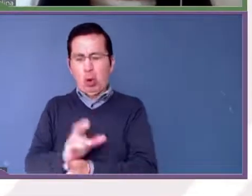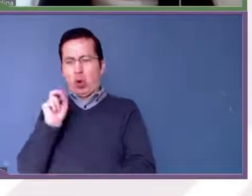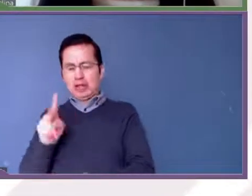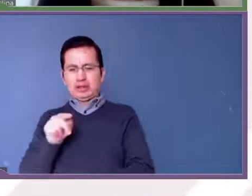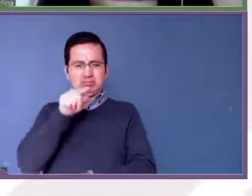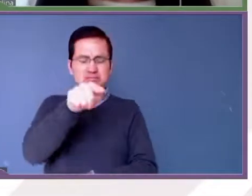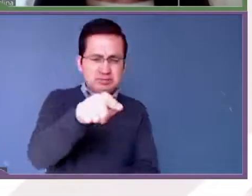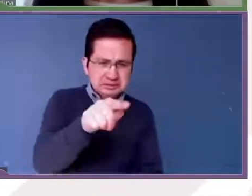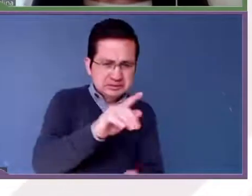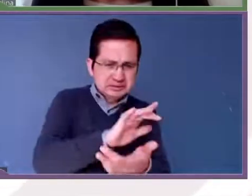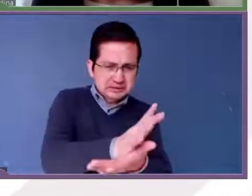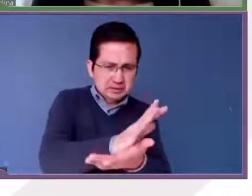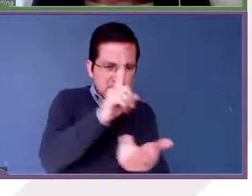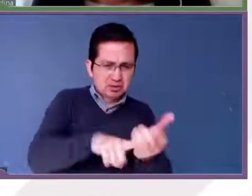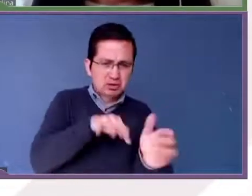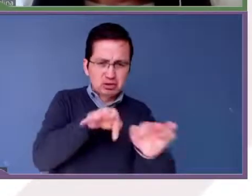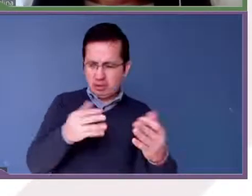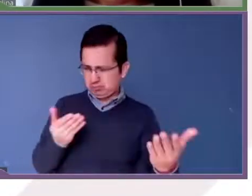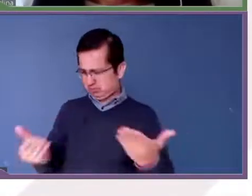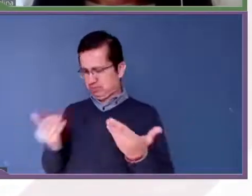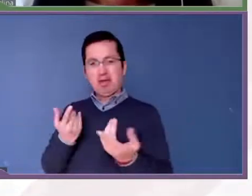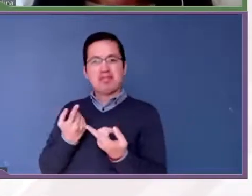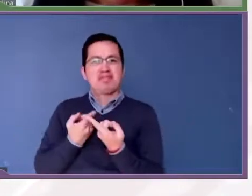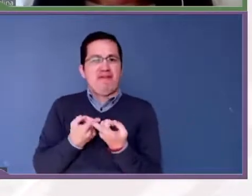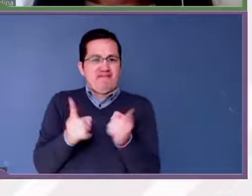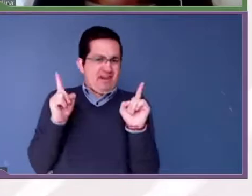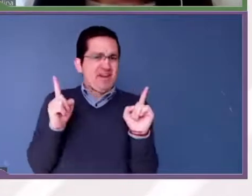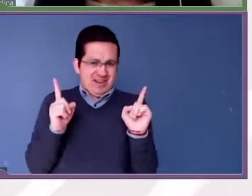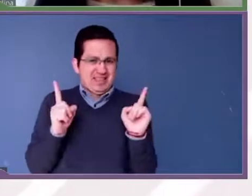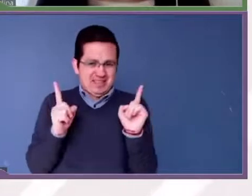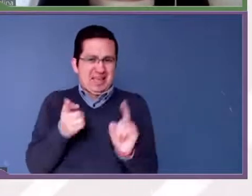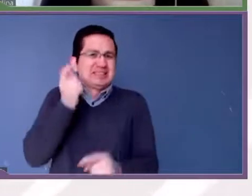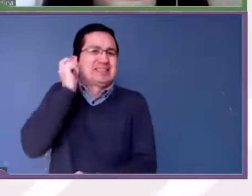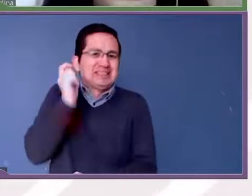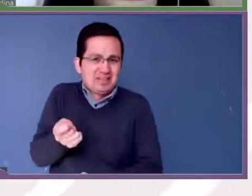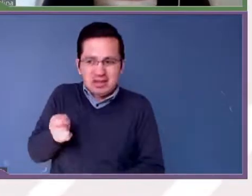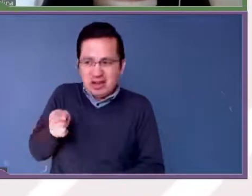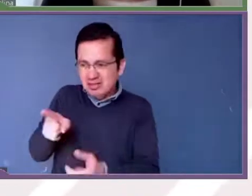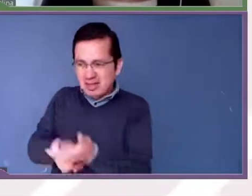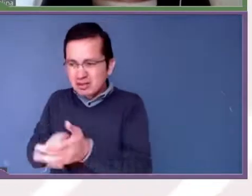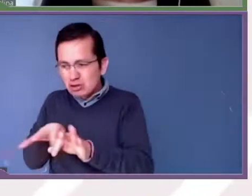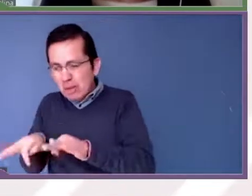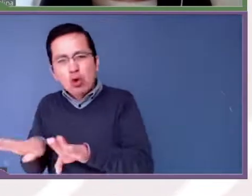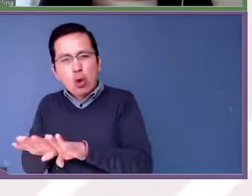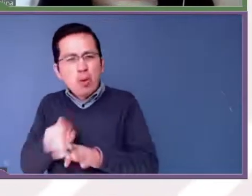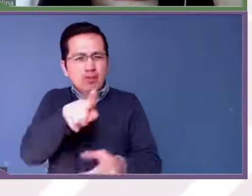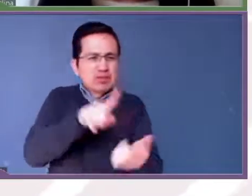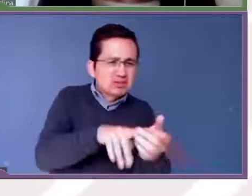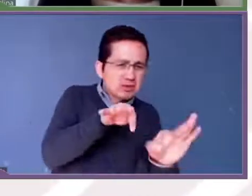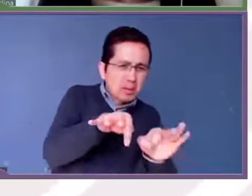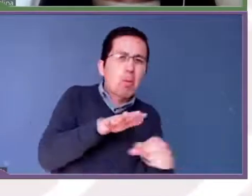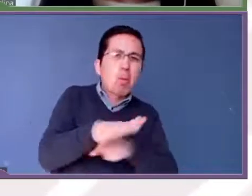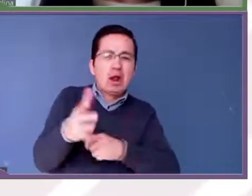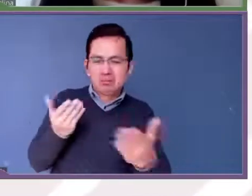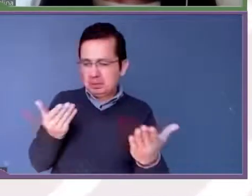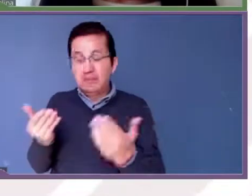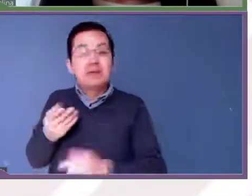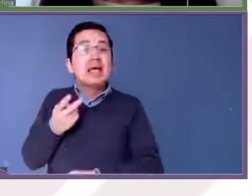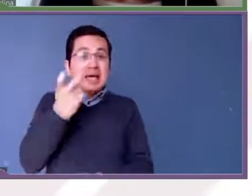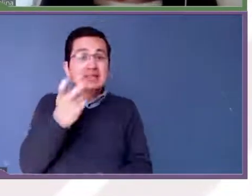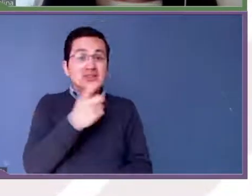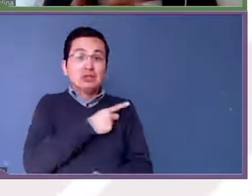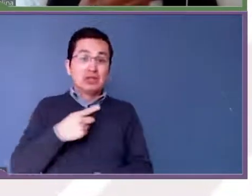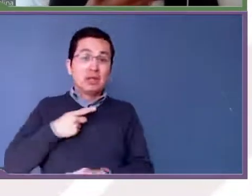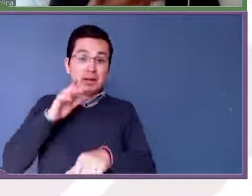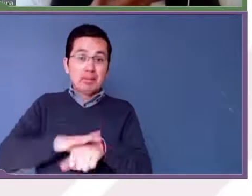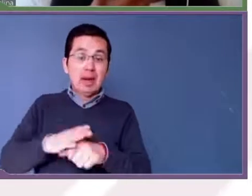Que, bueno, hay distintas variables que tendríamos que revisar, junto, por ejemplo,